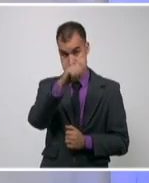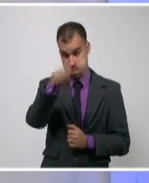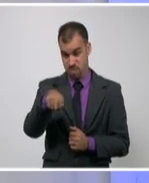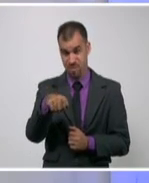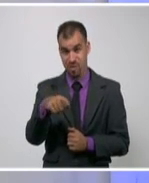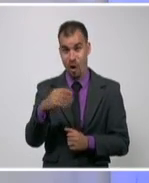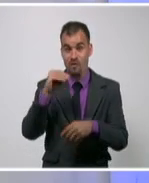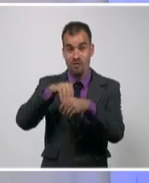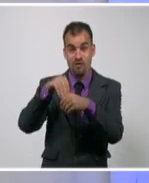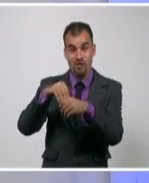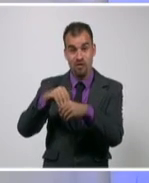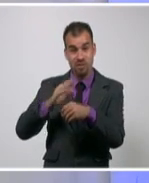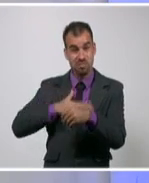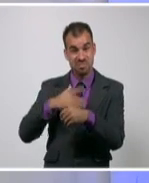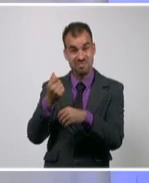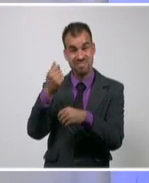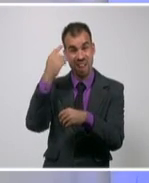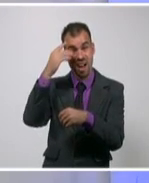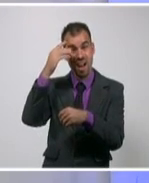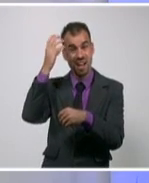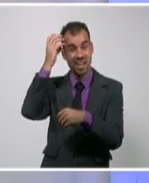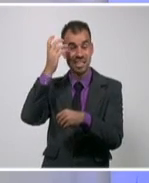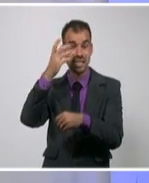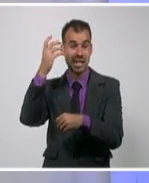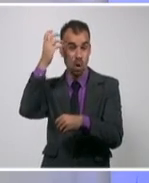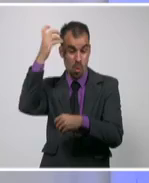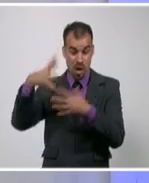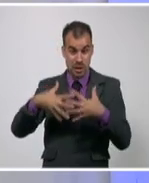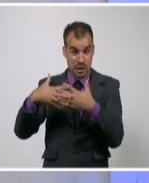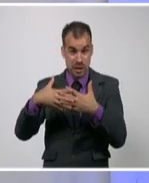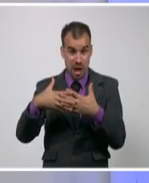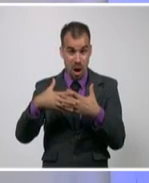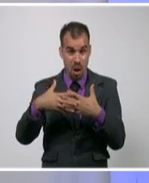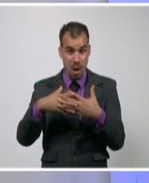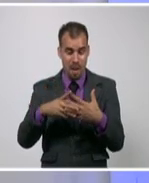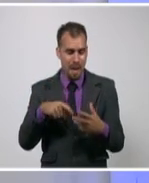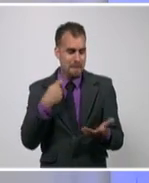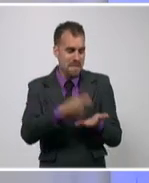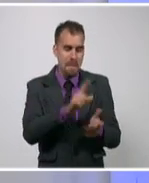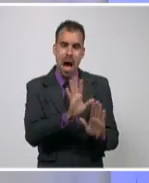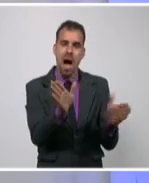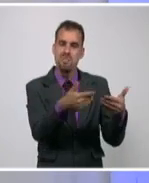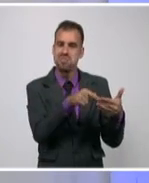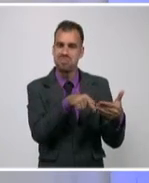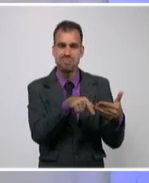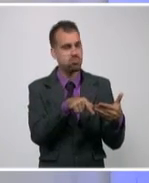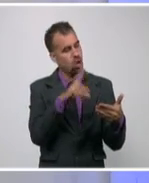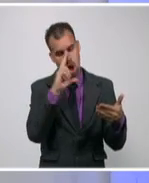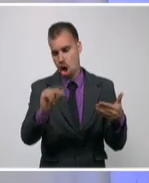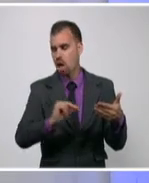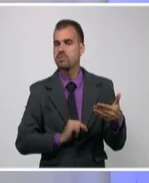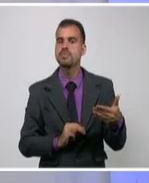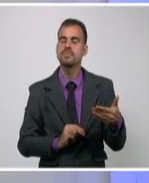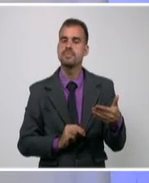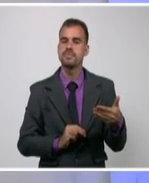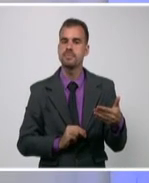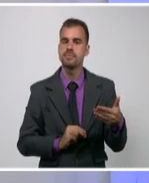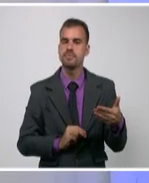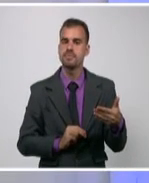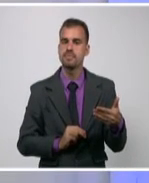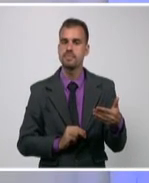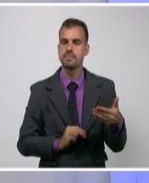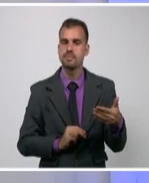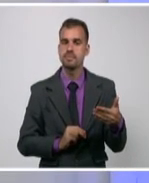o ceder el control de la base naval de los Estados Unidos en la bahía de Guantánamo. Biden puede utilizar sus